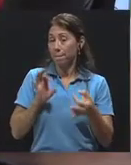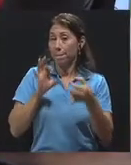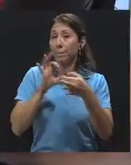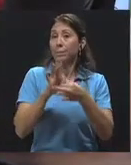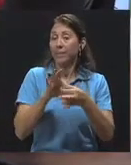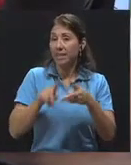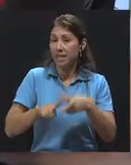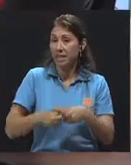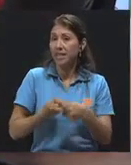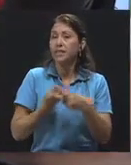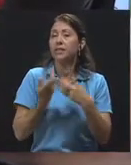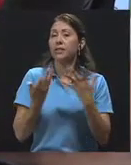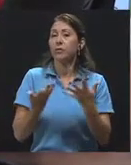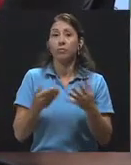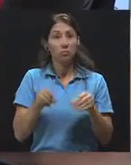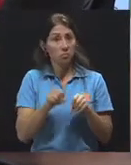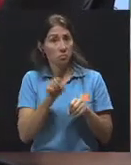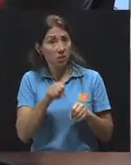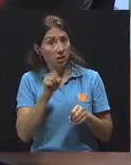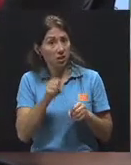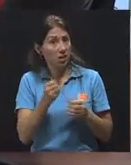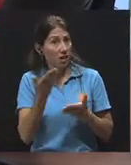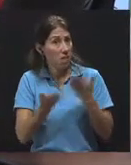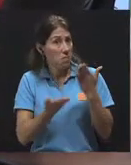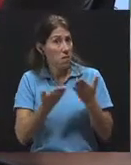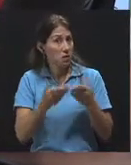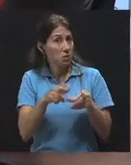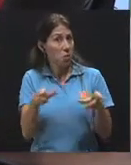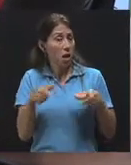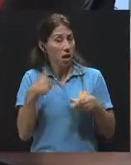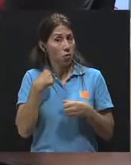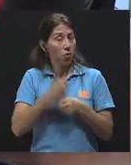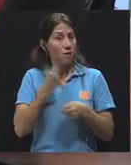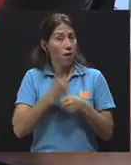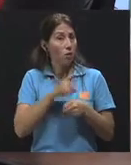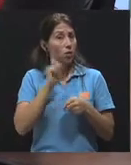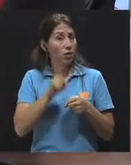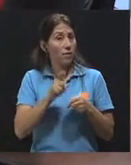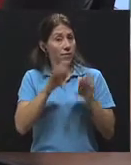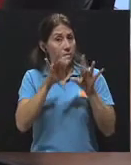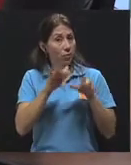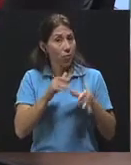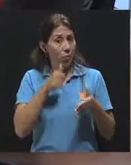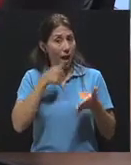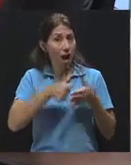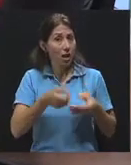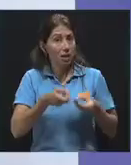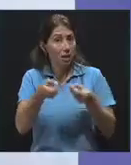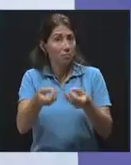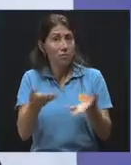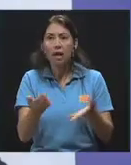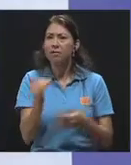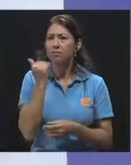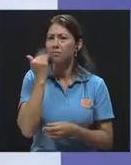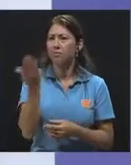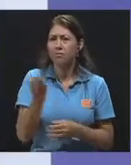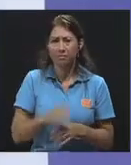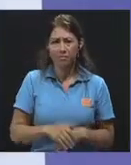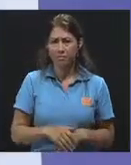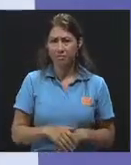de distintos... Sí, tiene que llevar una carta del lugar donde trabaja, no sé, esas cosas se estiman. Bueno, es bastante sencillo. Ah,